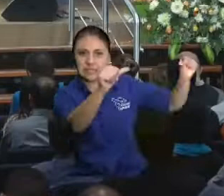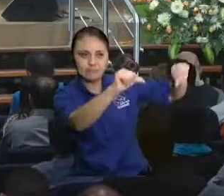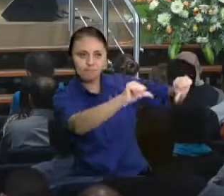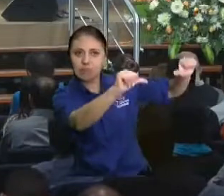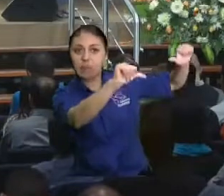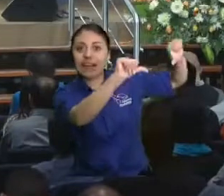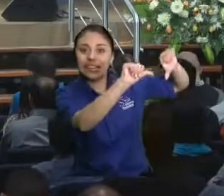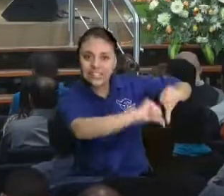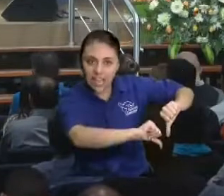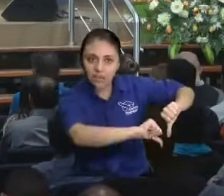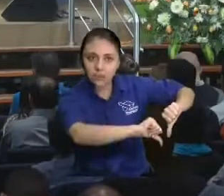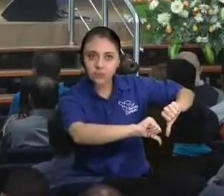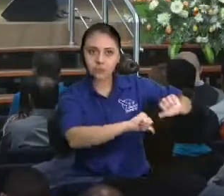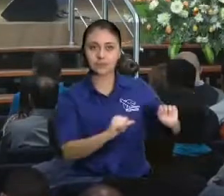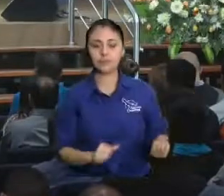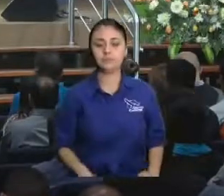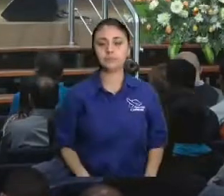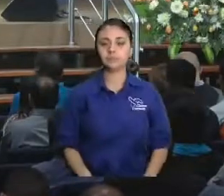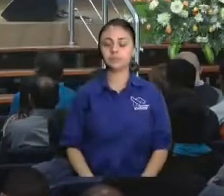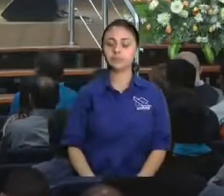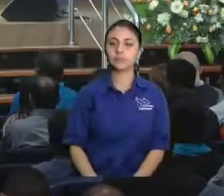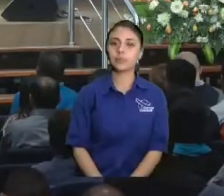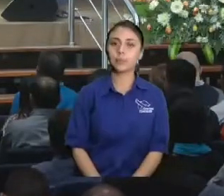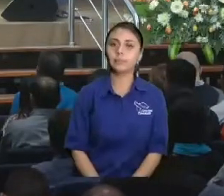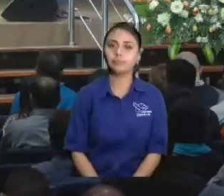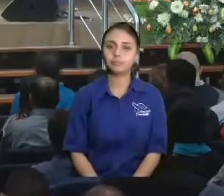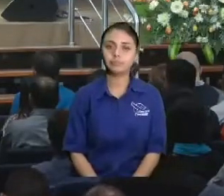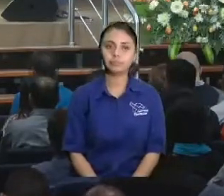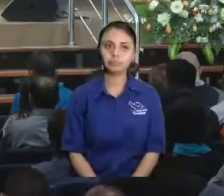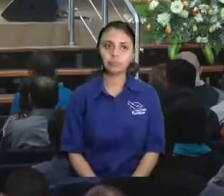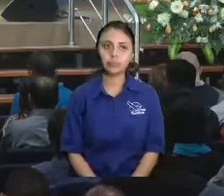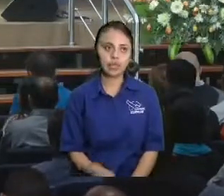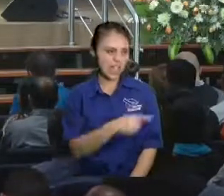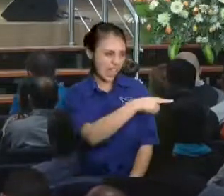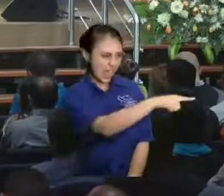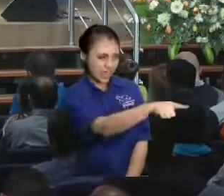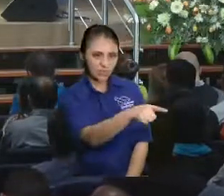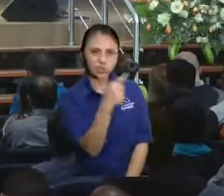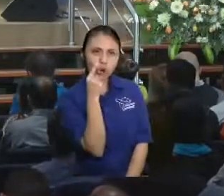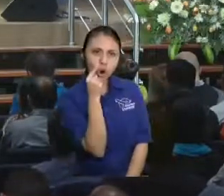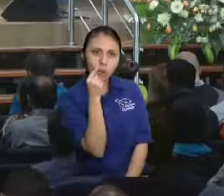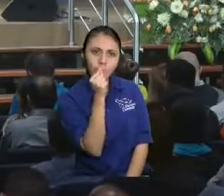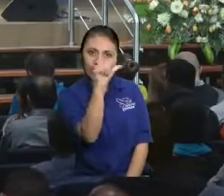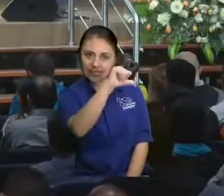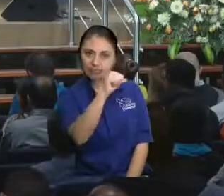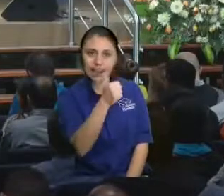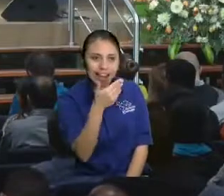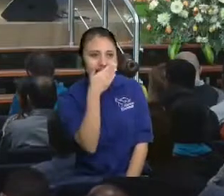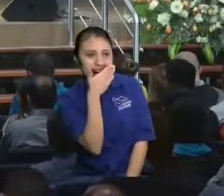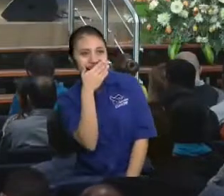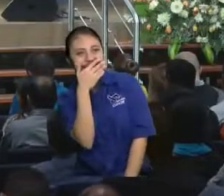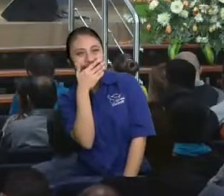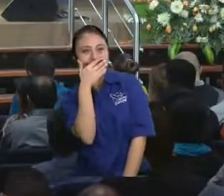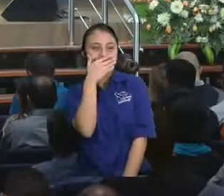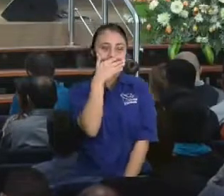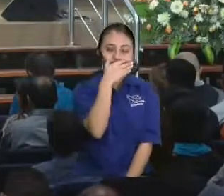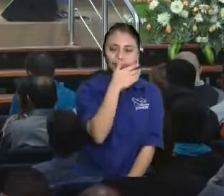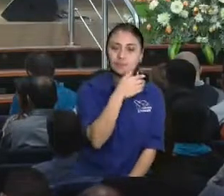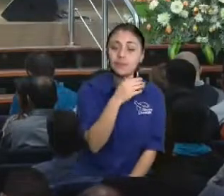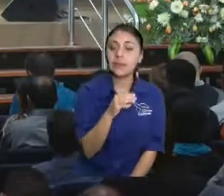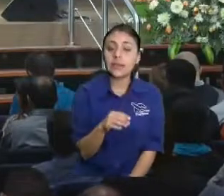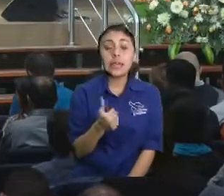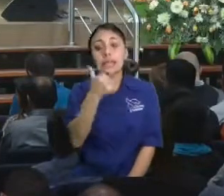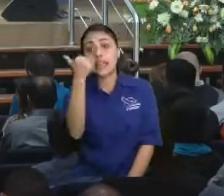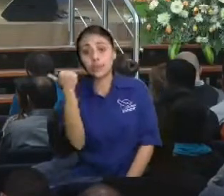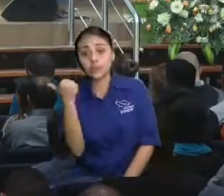otras versiones dice que estos van a ser hombres, bueno, burladores, escarnecedores, cínicos. Hay